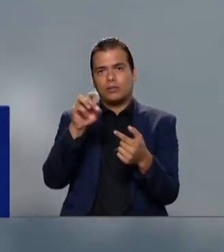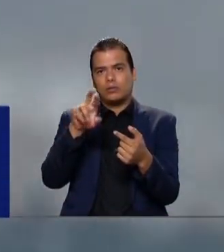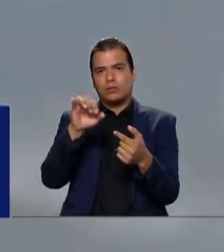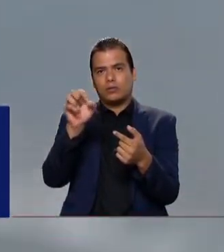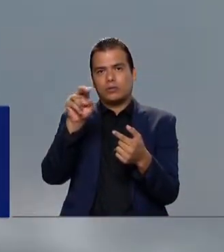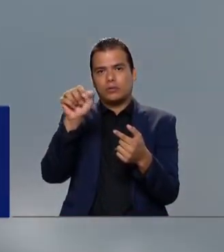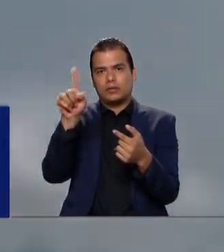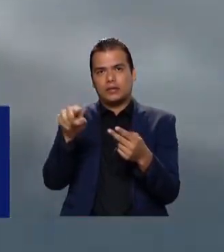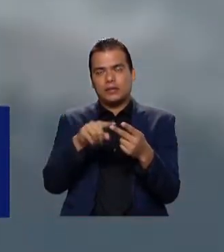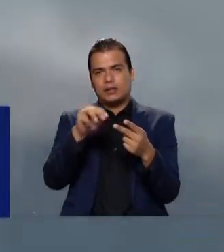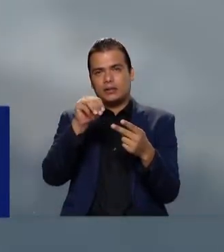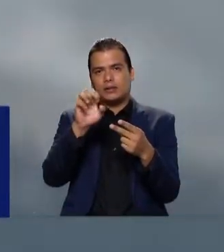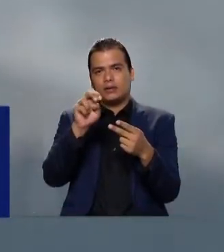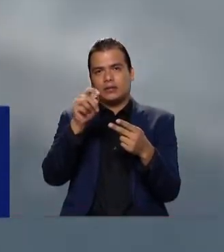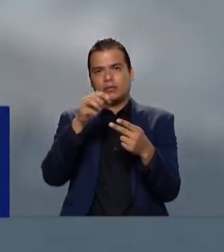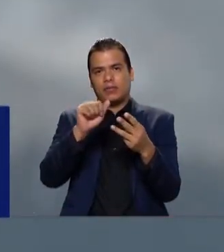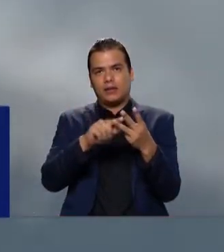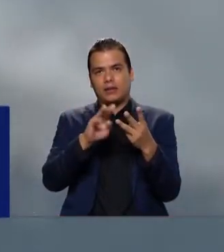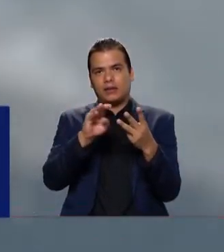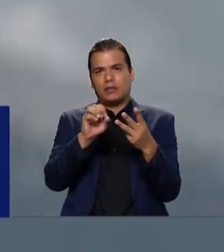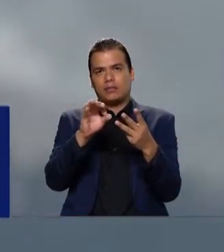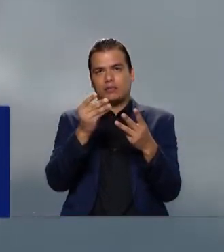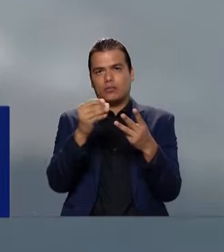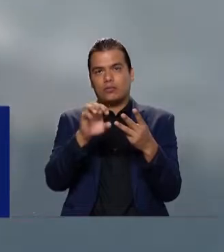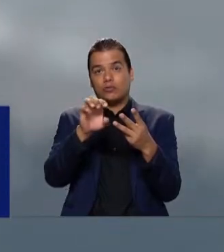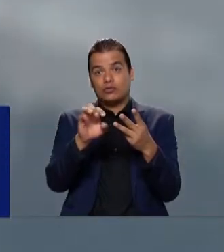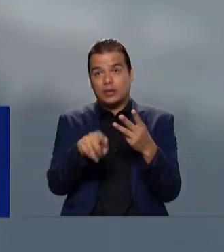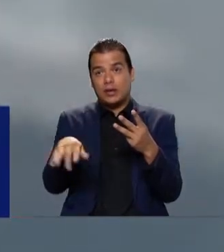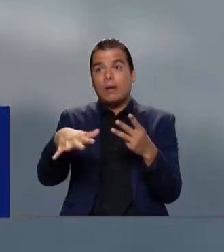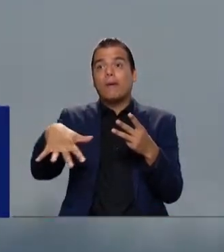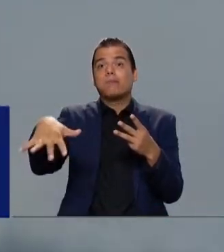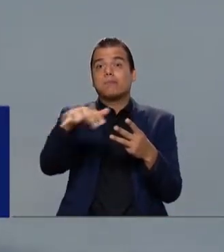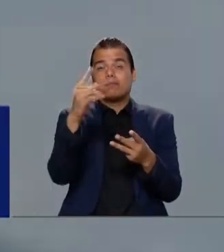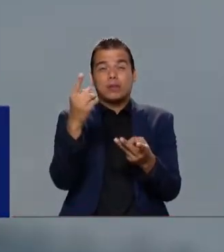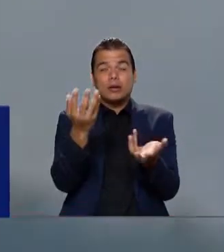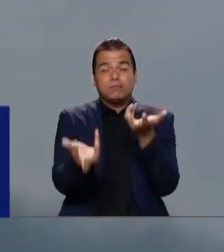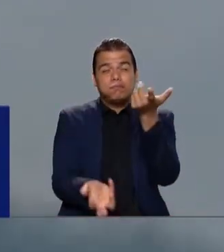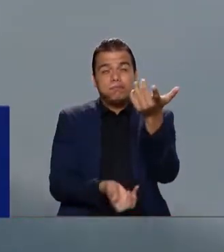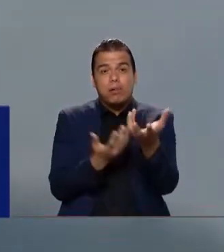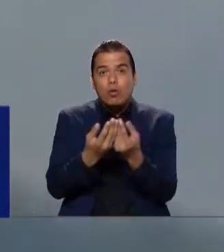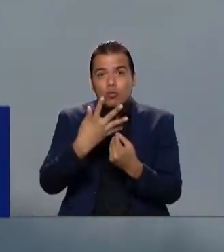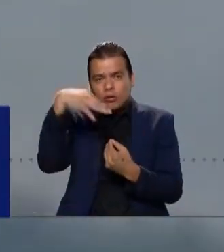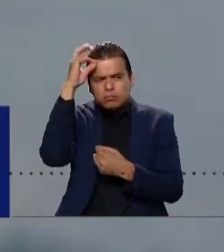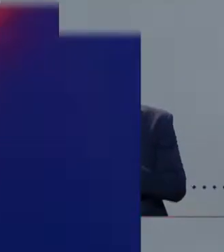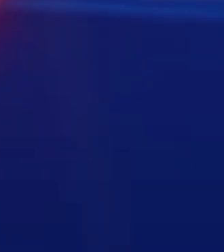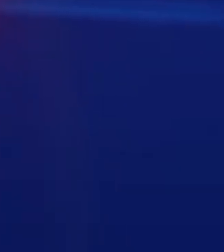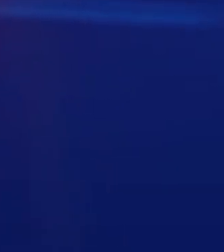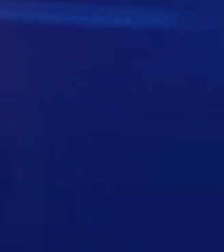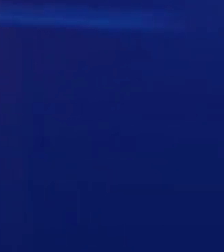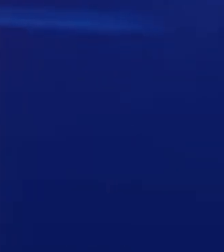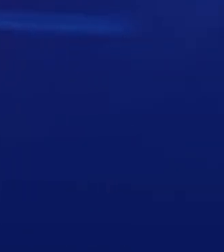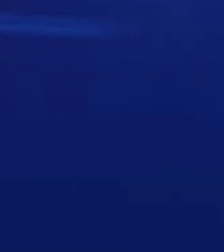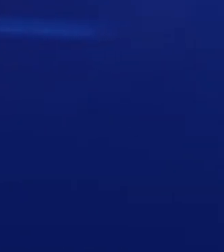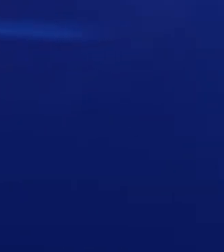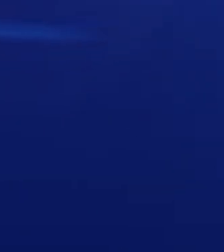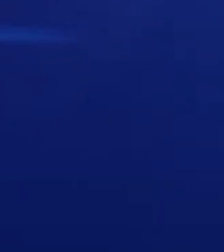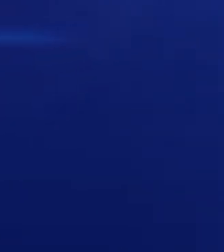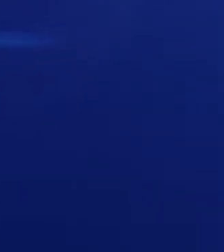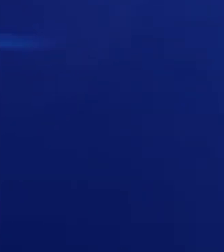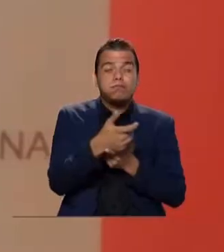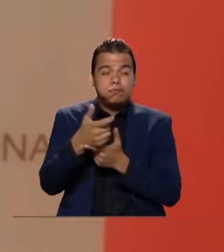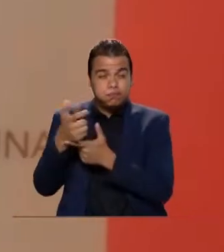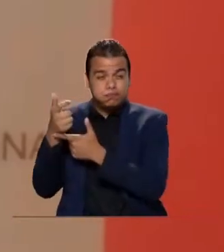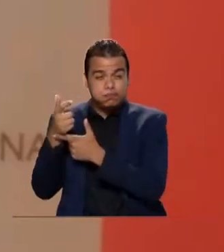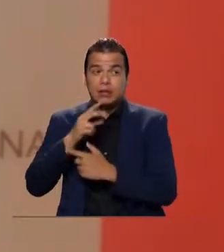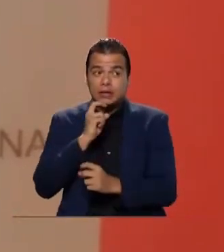El Bosque fueron los lugares afectados que exigieron en una ardua jornada al cuerpo de socorro. En el barrio El